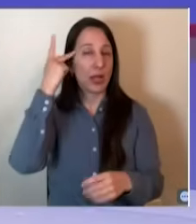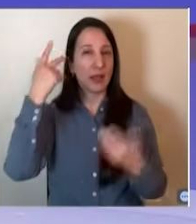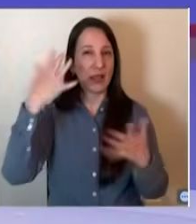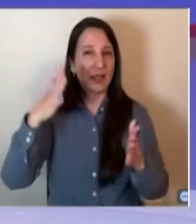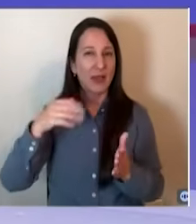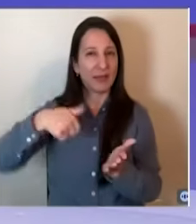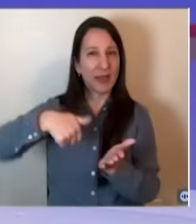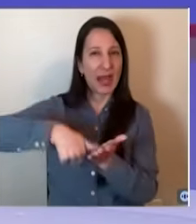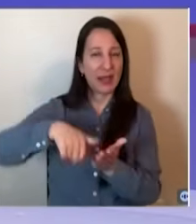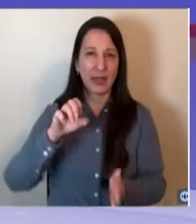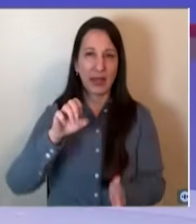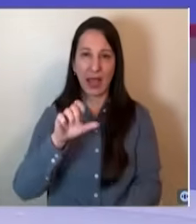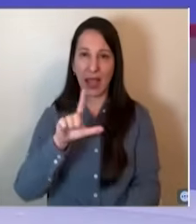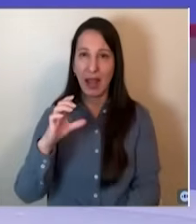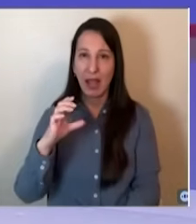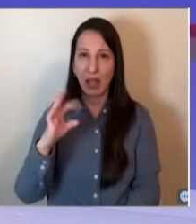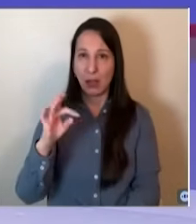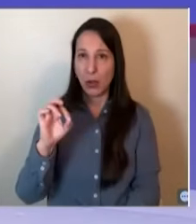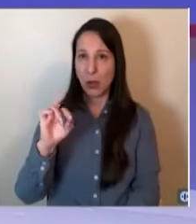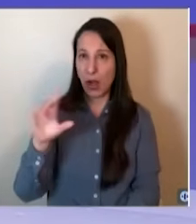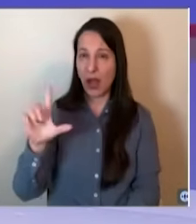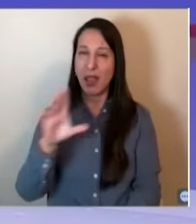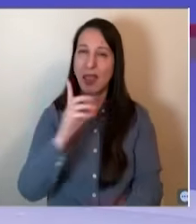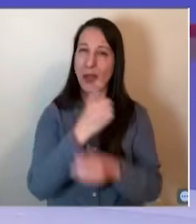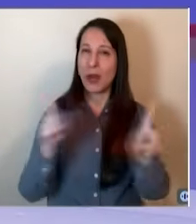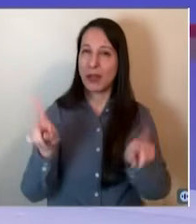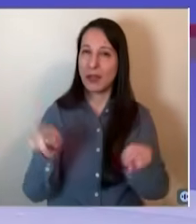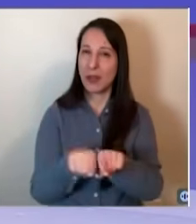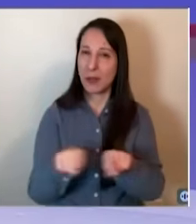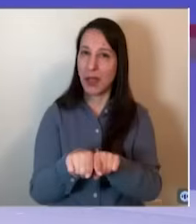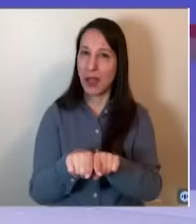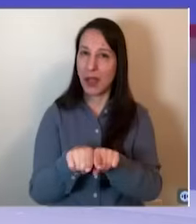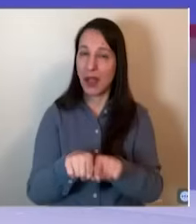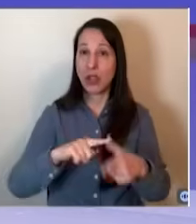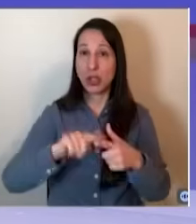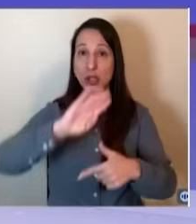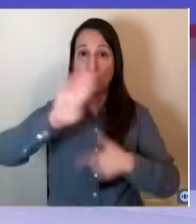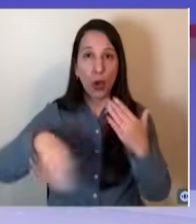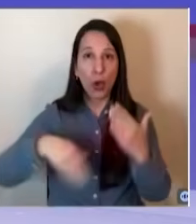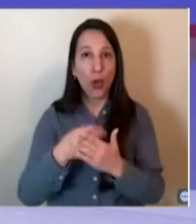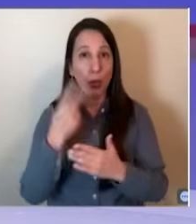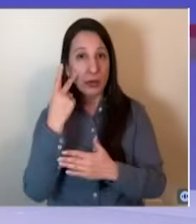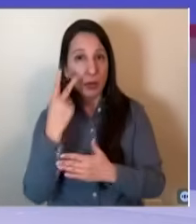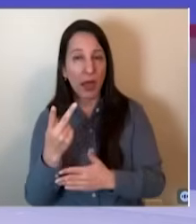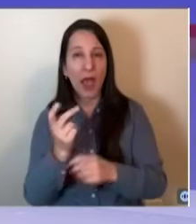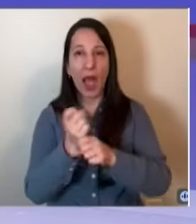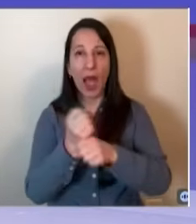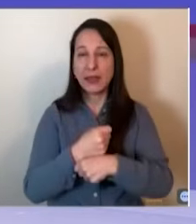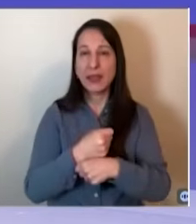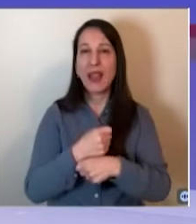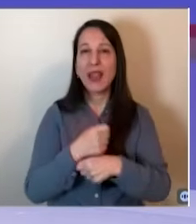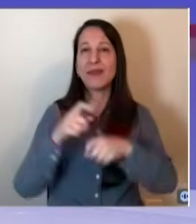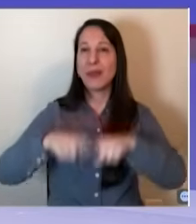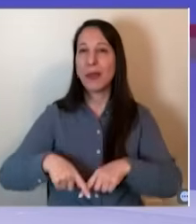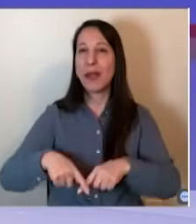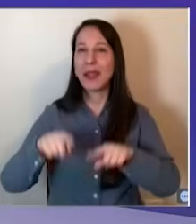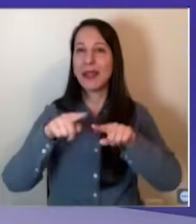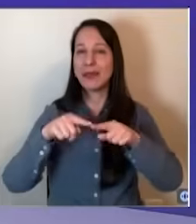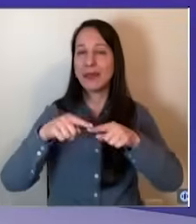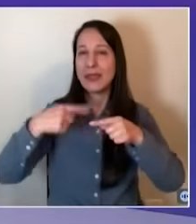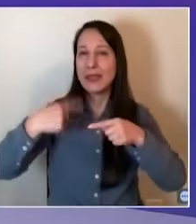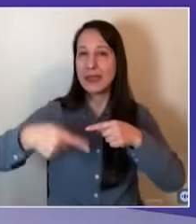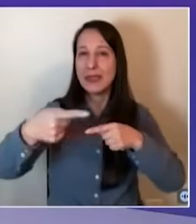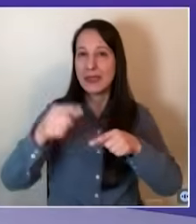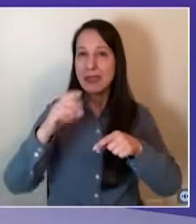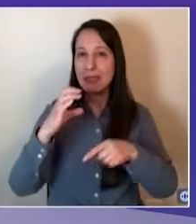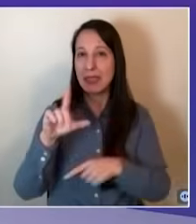y nuestra democracia también. Y todo se ve y se hace en función de ciclos electorales. Don Mario, con